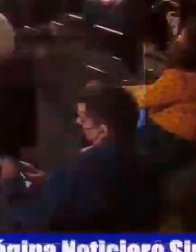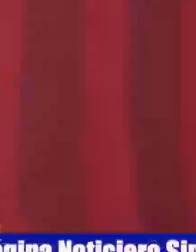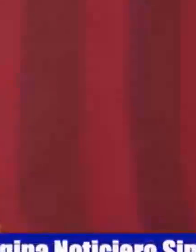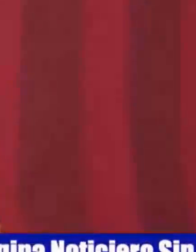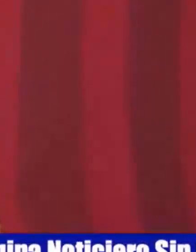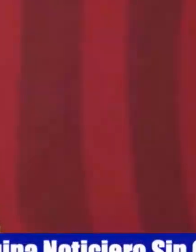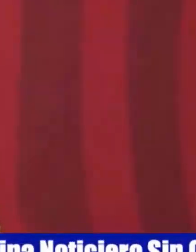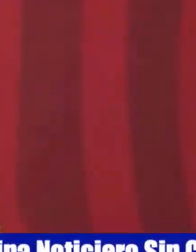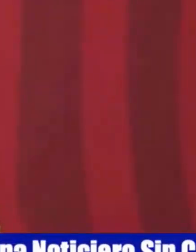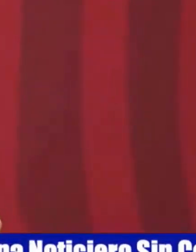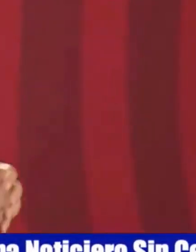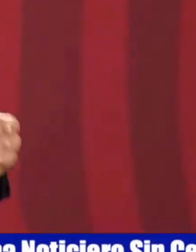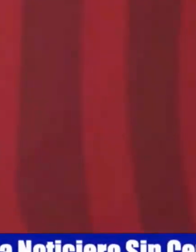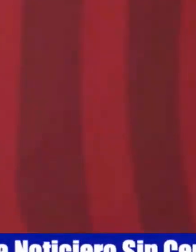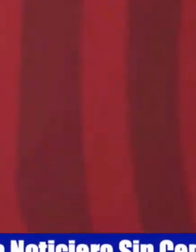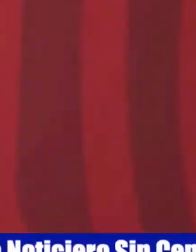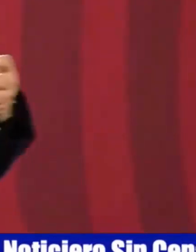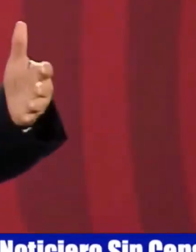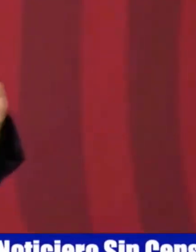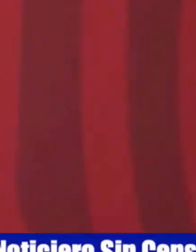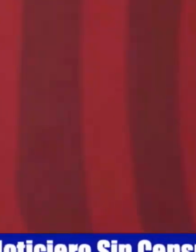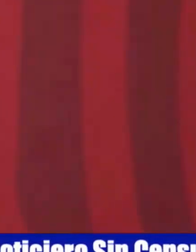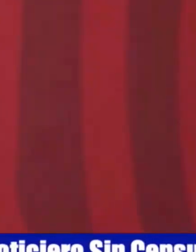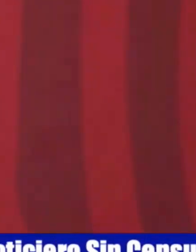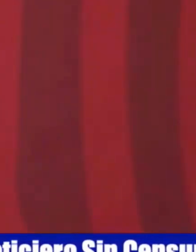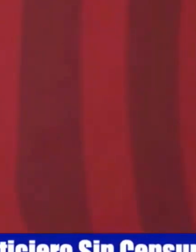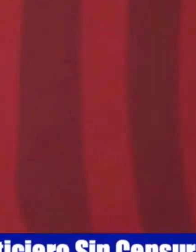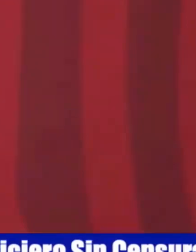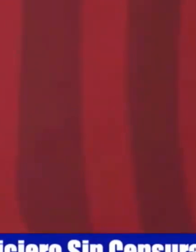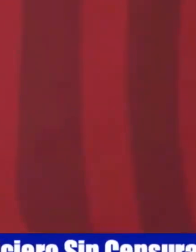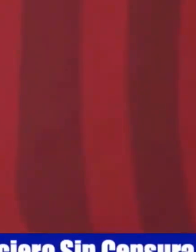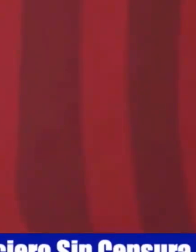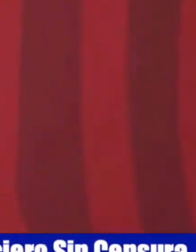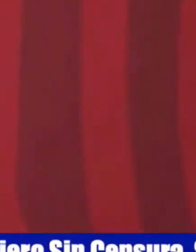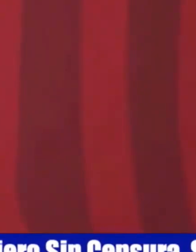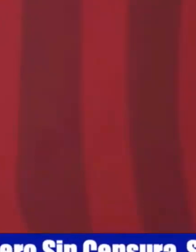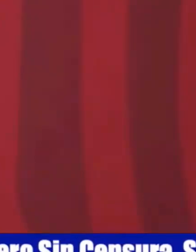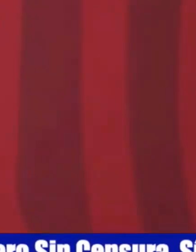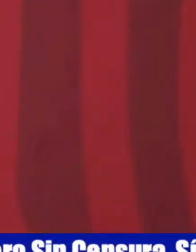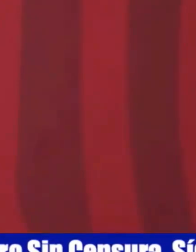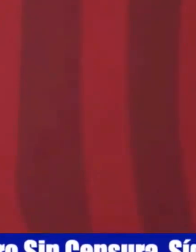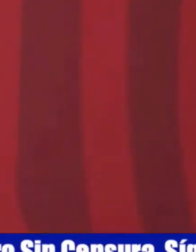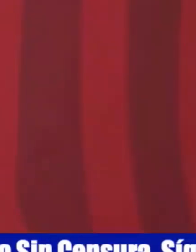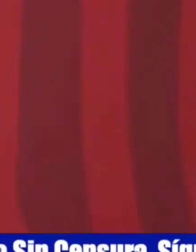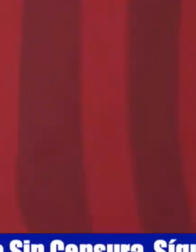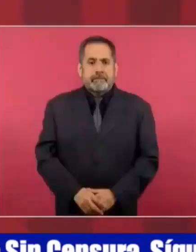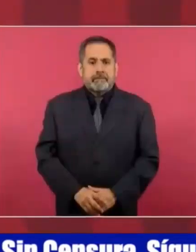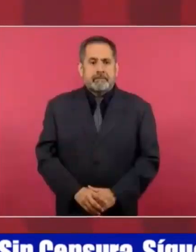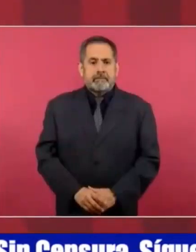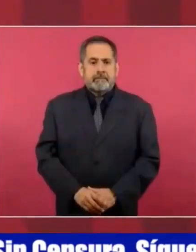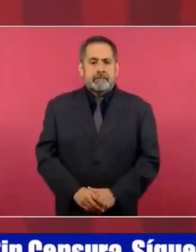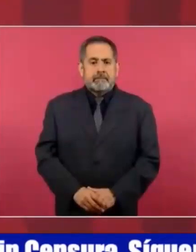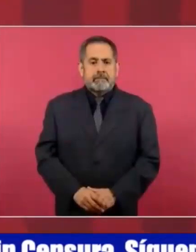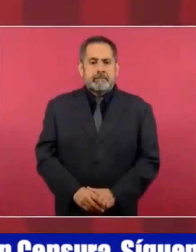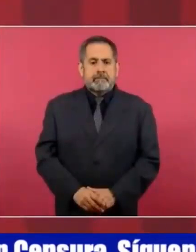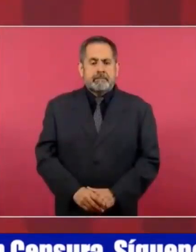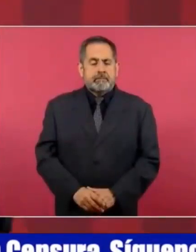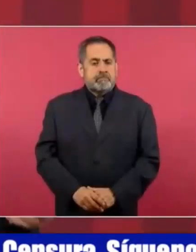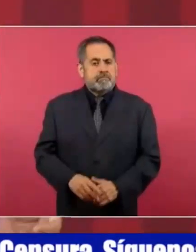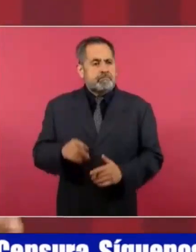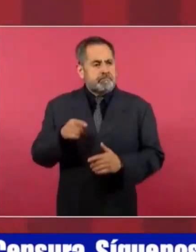con 91%. Entonces, ¿dónde en la definición que se sienten a buscar la definición de